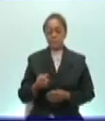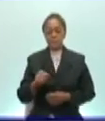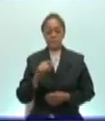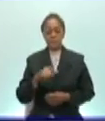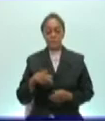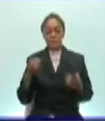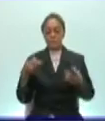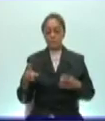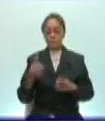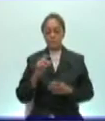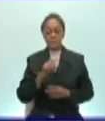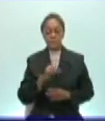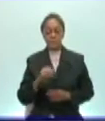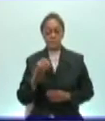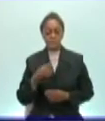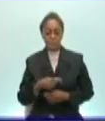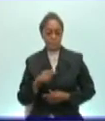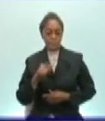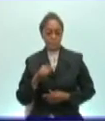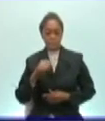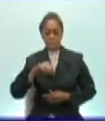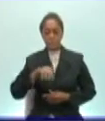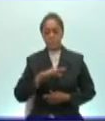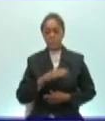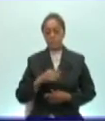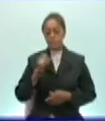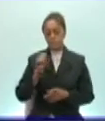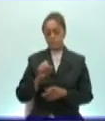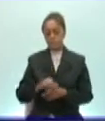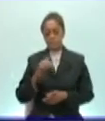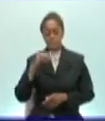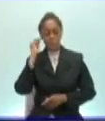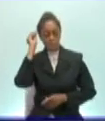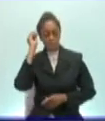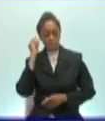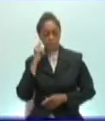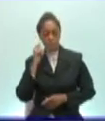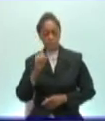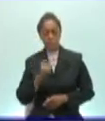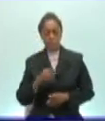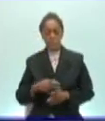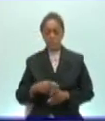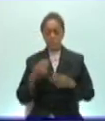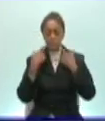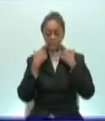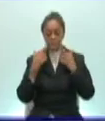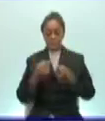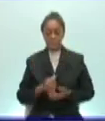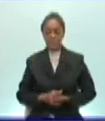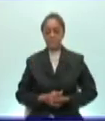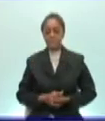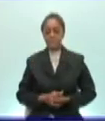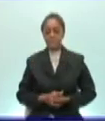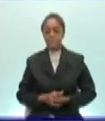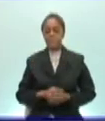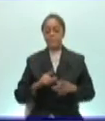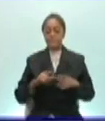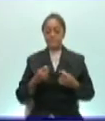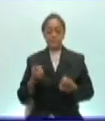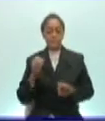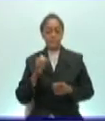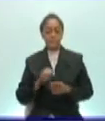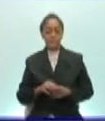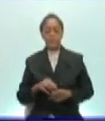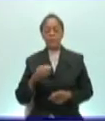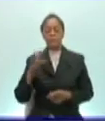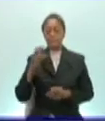la fruta madura. Por lo tanto, este periodo inicial ustedes analizaron hechos significativos. Pero ya cuando iniciamos el tema